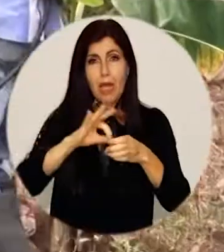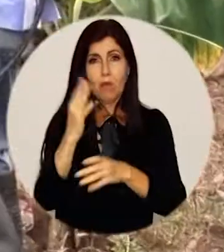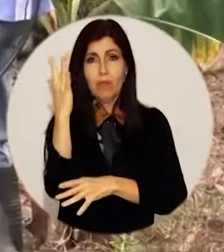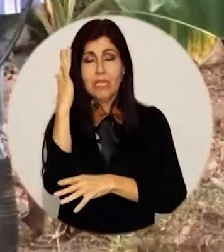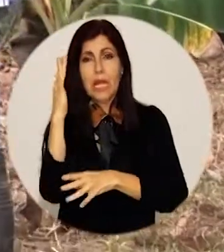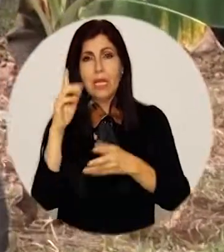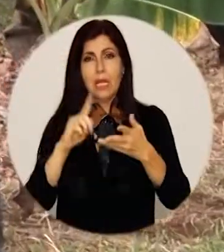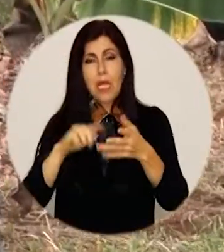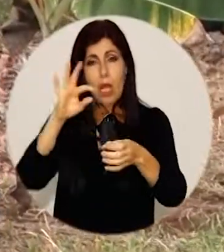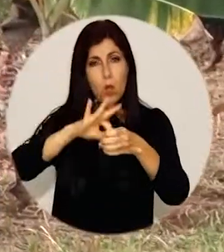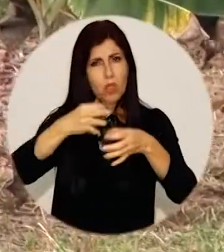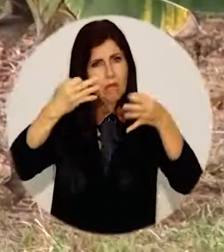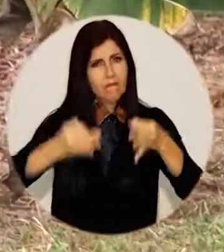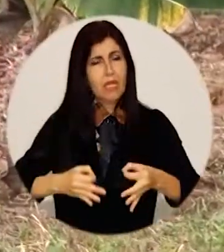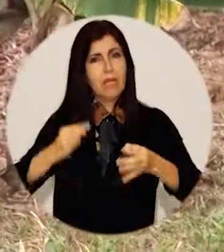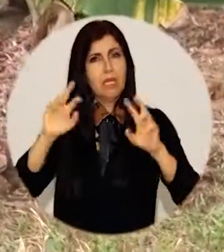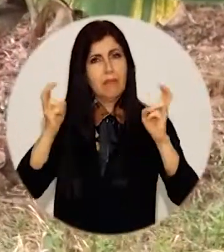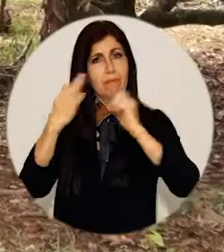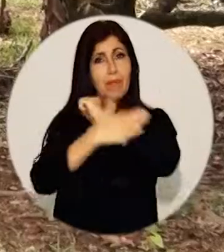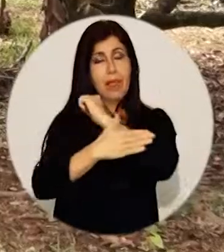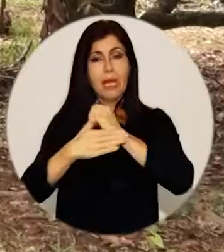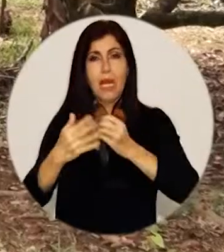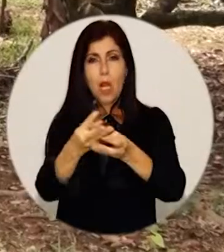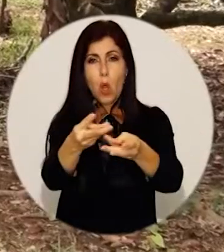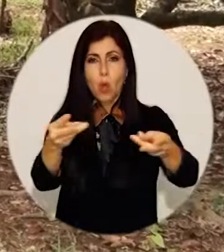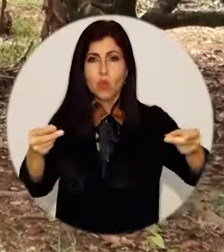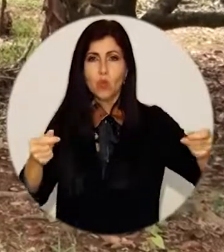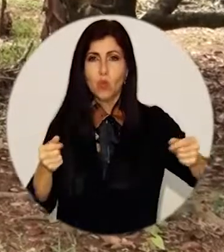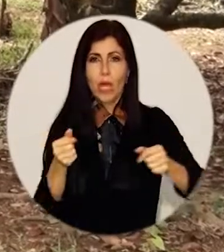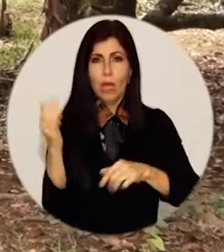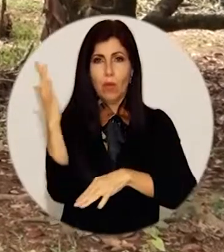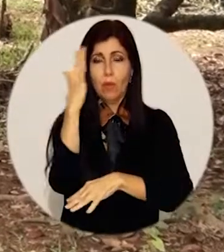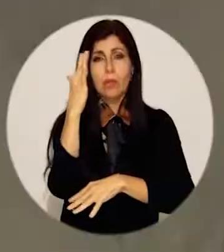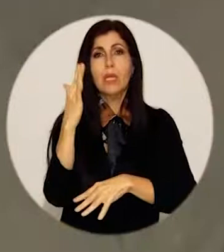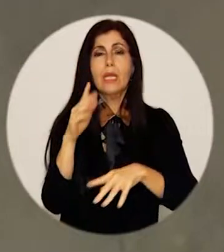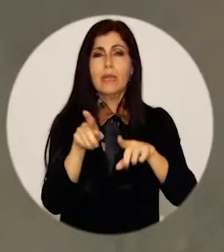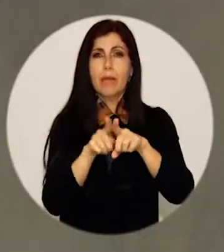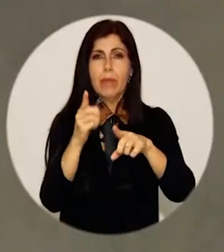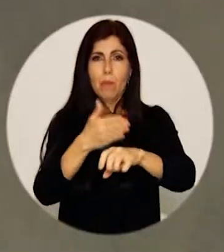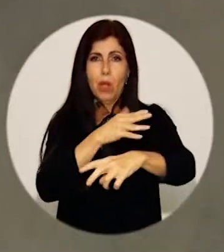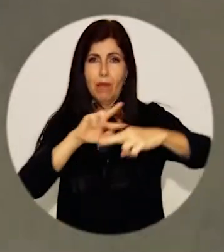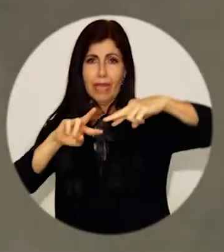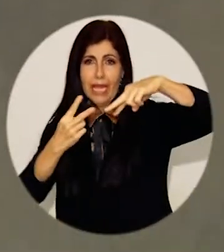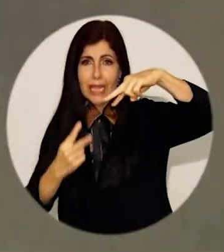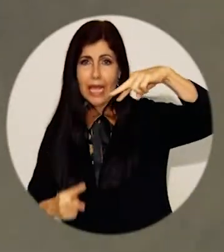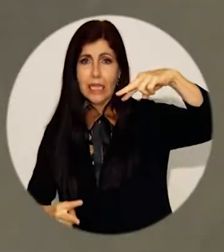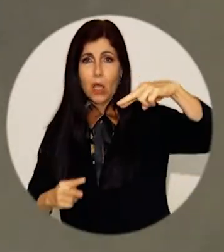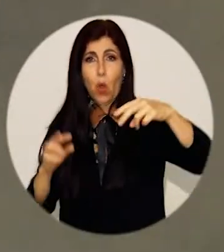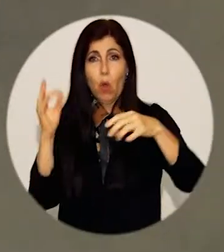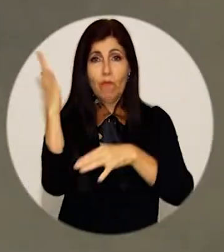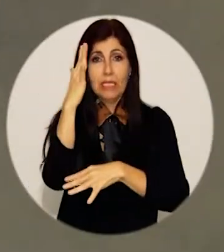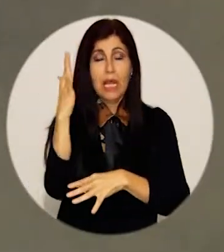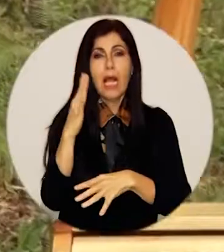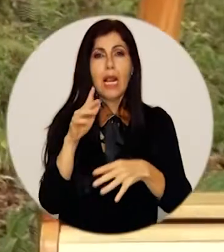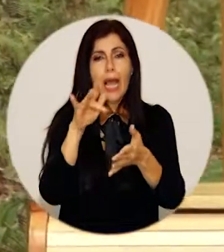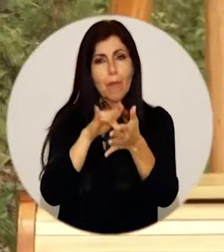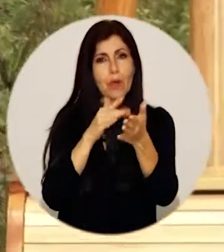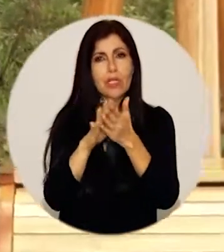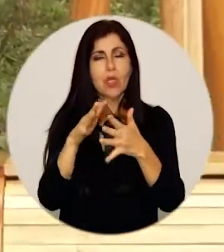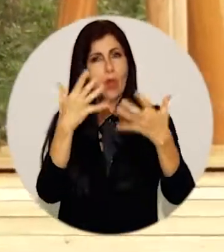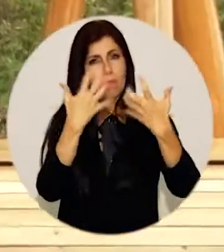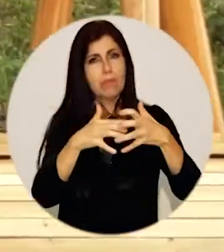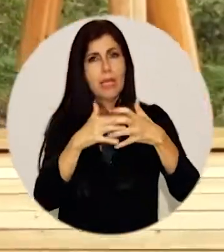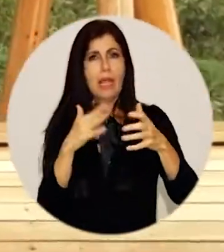agroforestales, el cultivo eficiente de madera, los suelos forestales, el mejoramiento genético forestal y el aprovechamiento